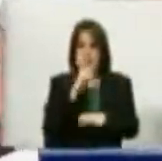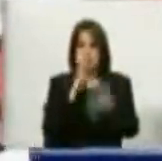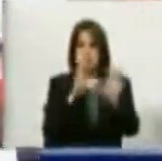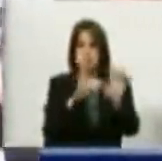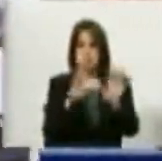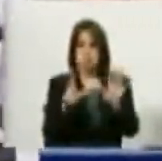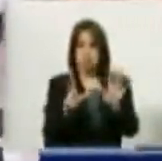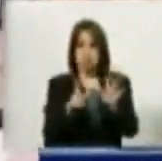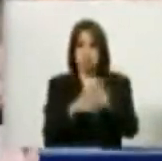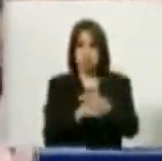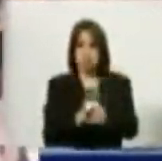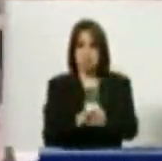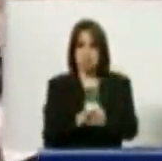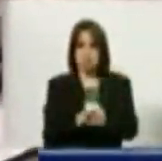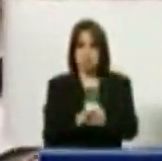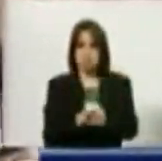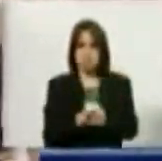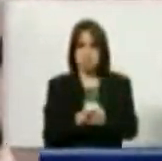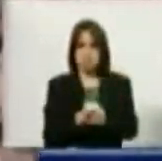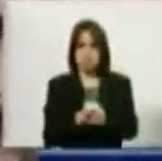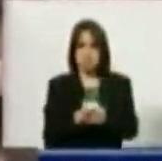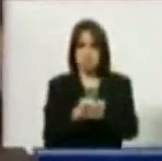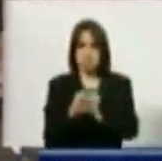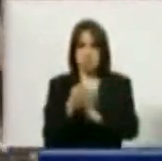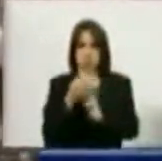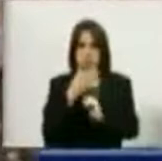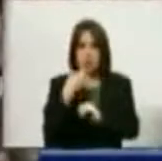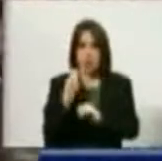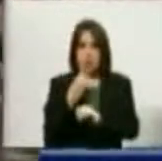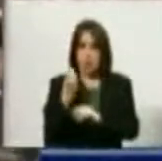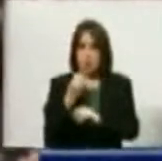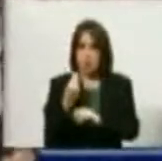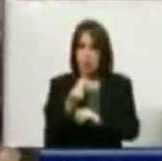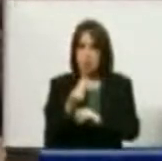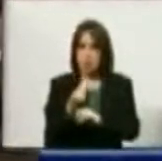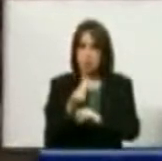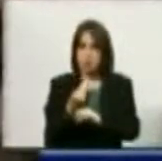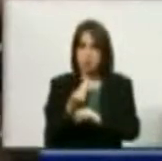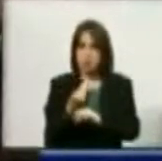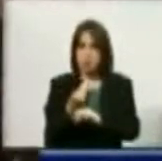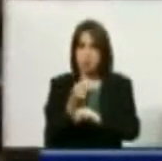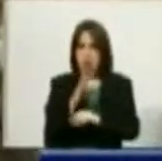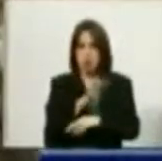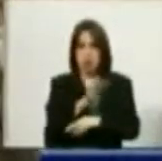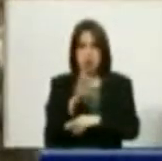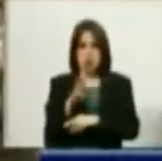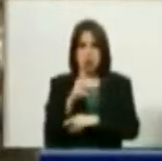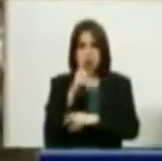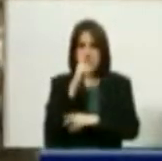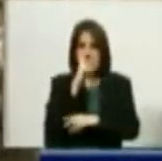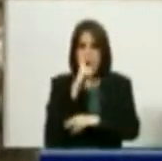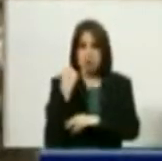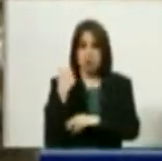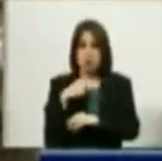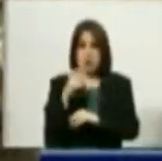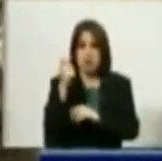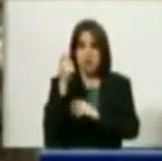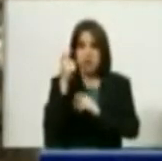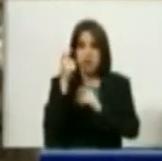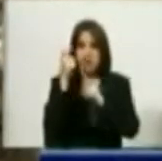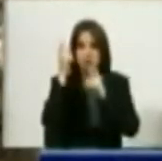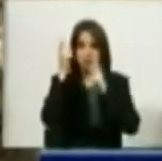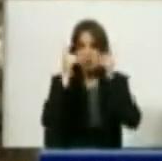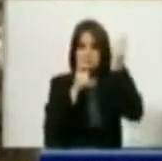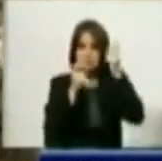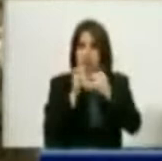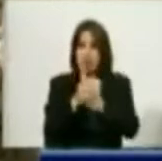muchacho con un muchacho apenas 44 años tenía el comandante Hugo Chávez